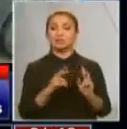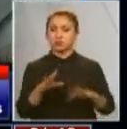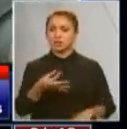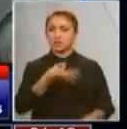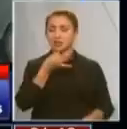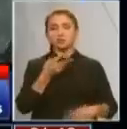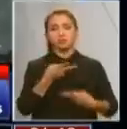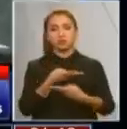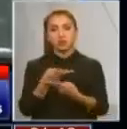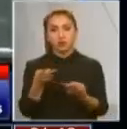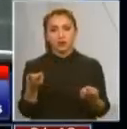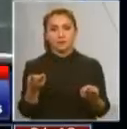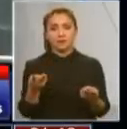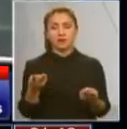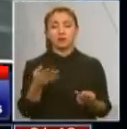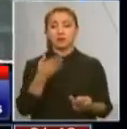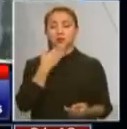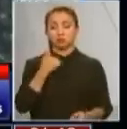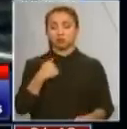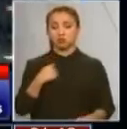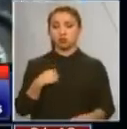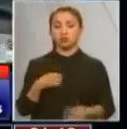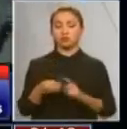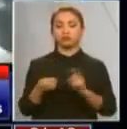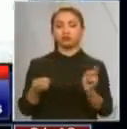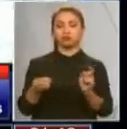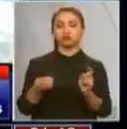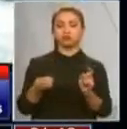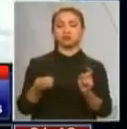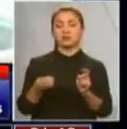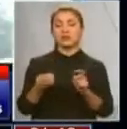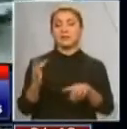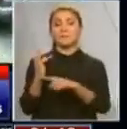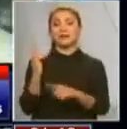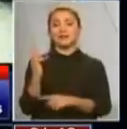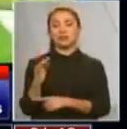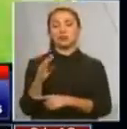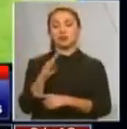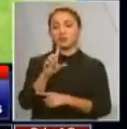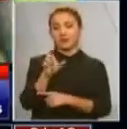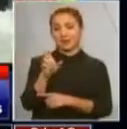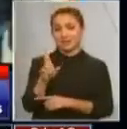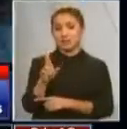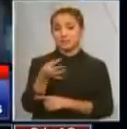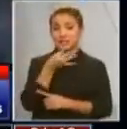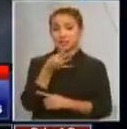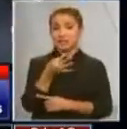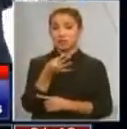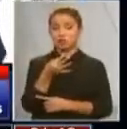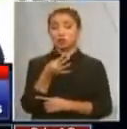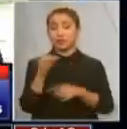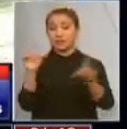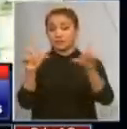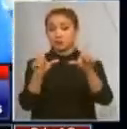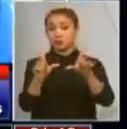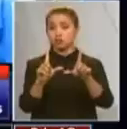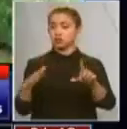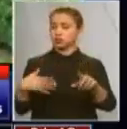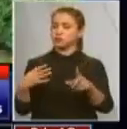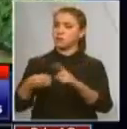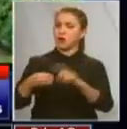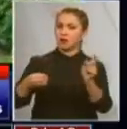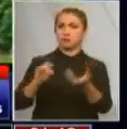dicho públicamente, cuando me tocó desaforar al entonces ministro Beyer, se dijo por la misma televisión, lo vamos a sacar